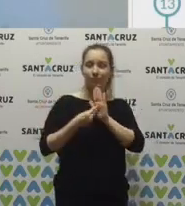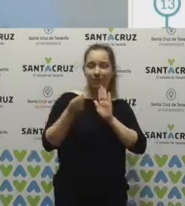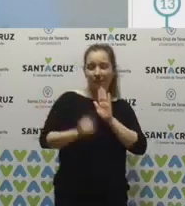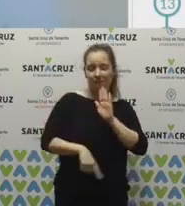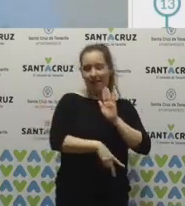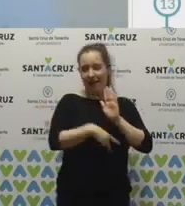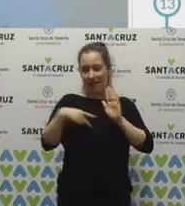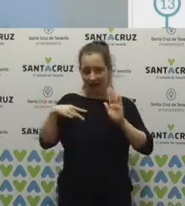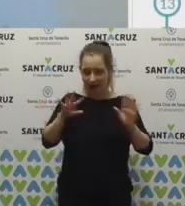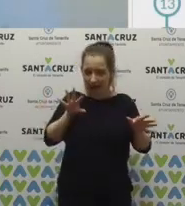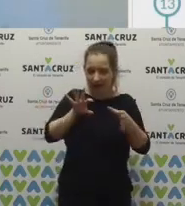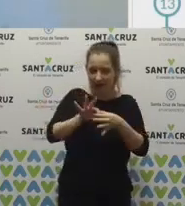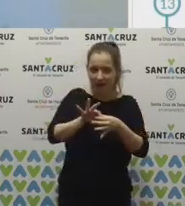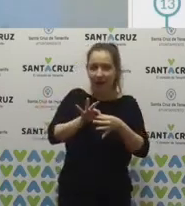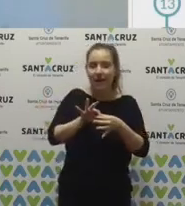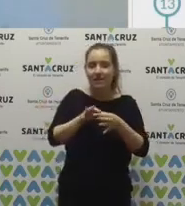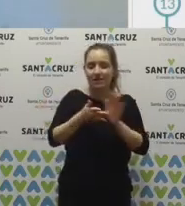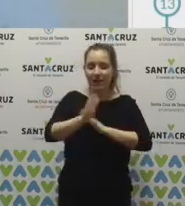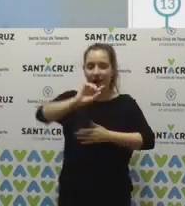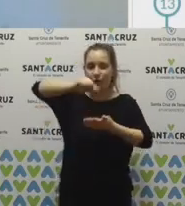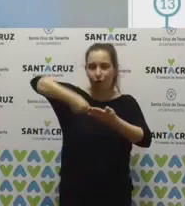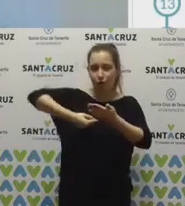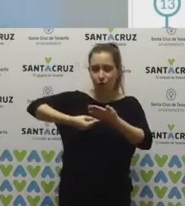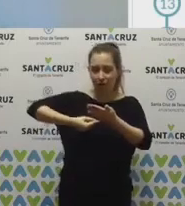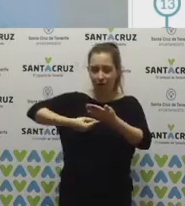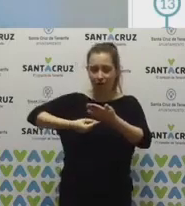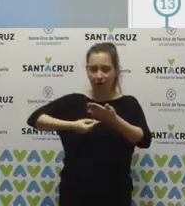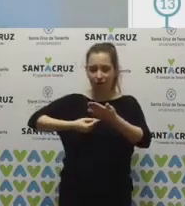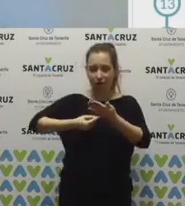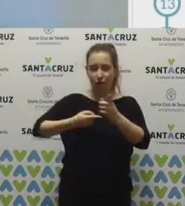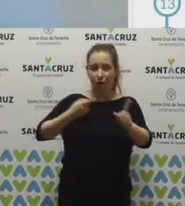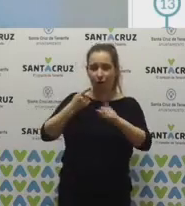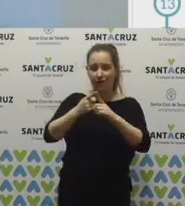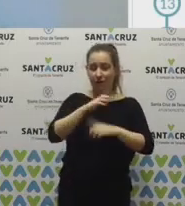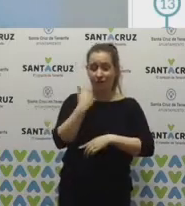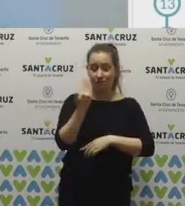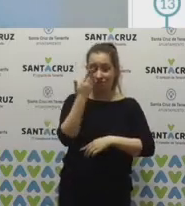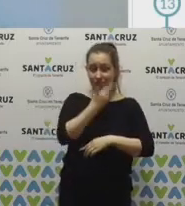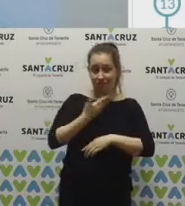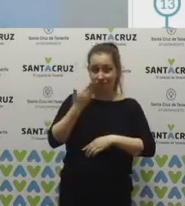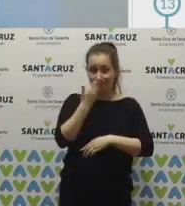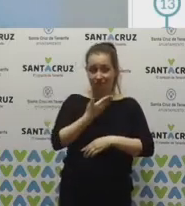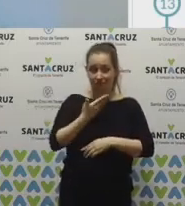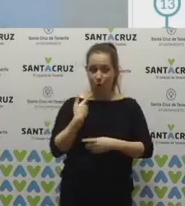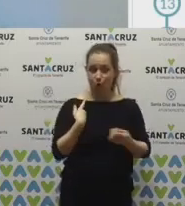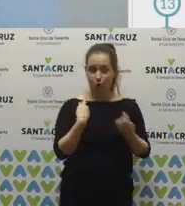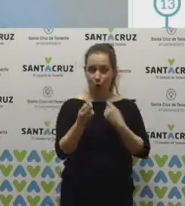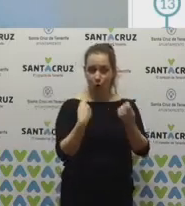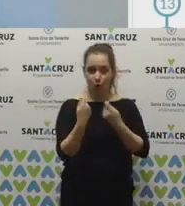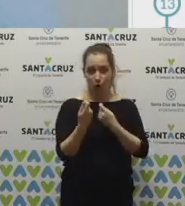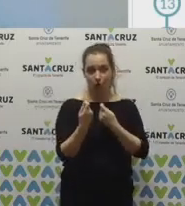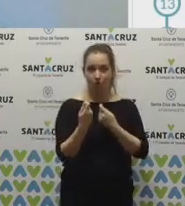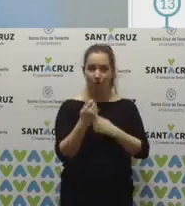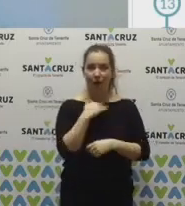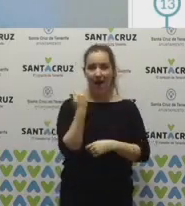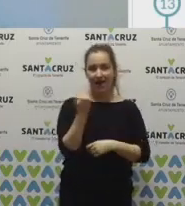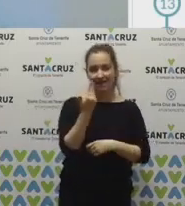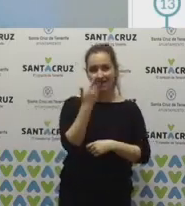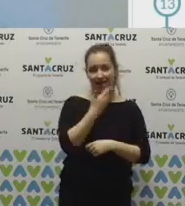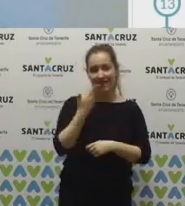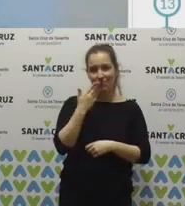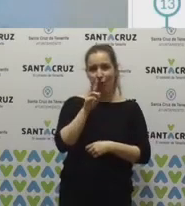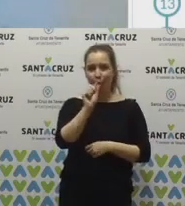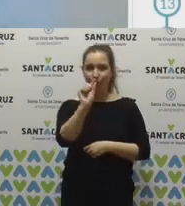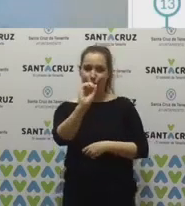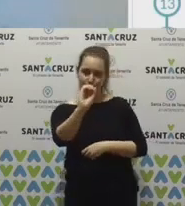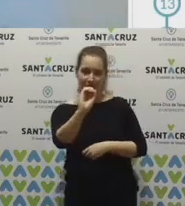algún tipo de contratación que controle este sentido o 2.0 que se está dando ahora mismo a la vez que dar